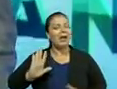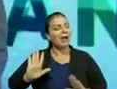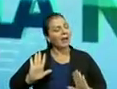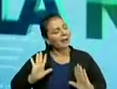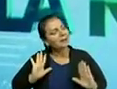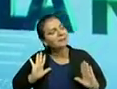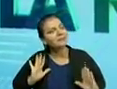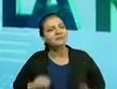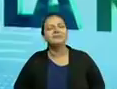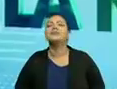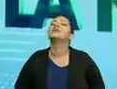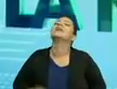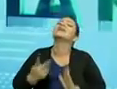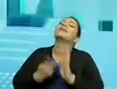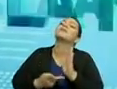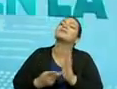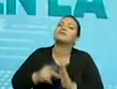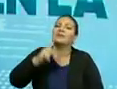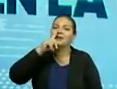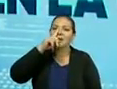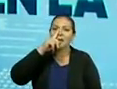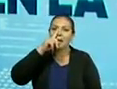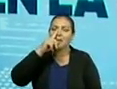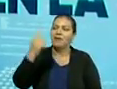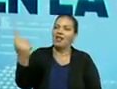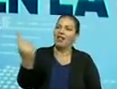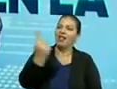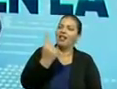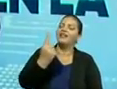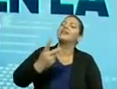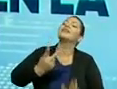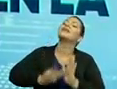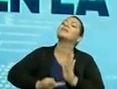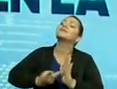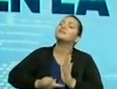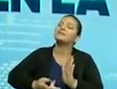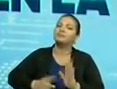¿Qué pasa, huele lejos? Listo para la información de este día,